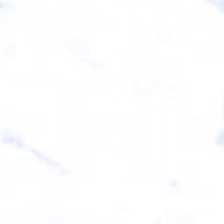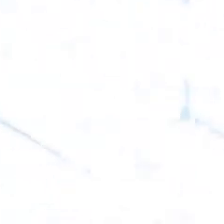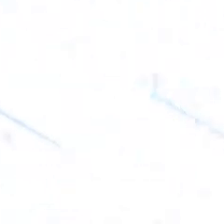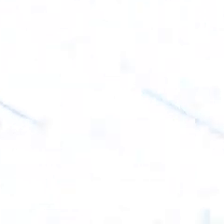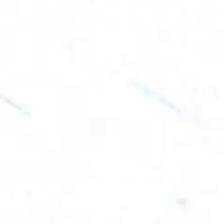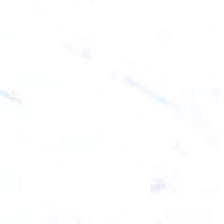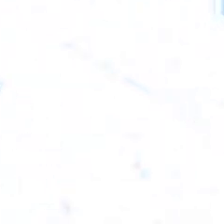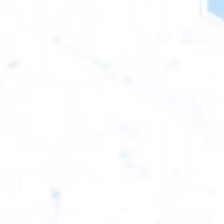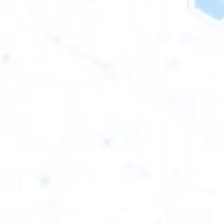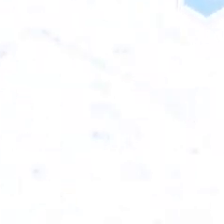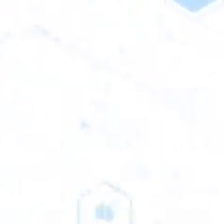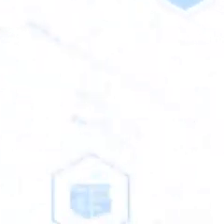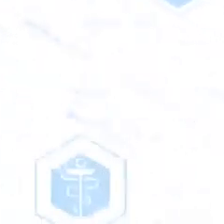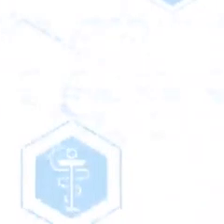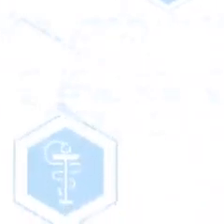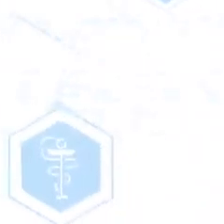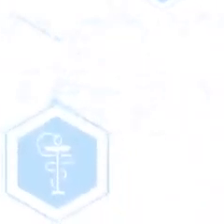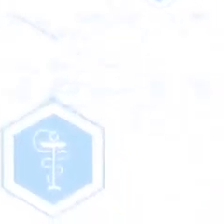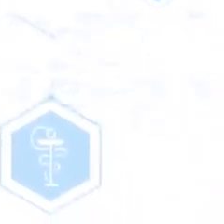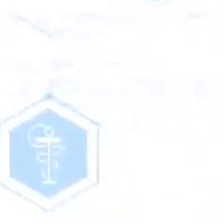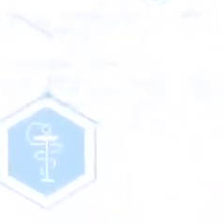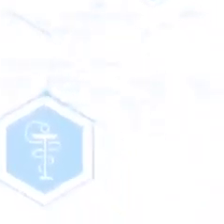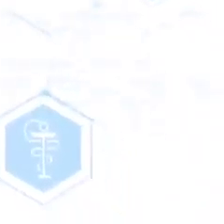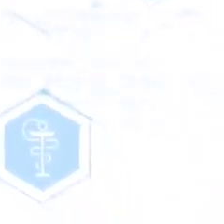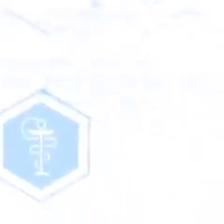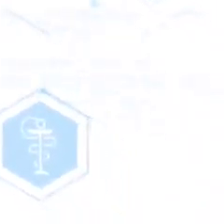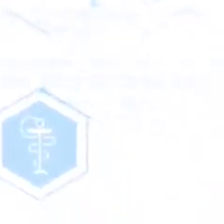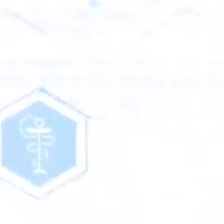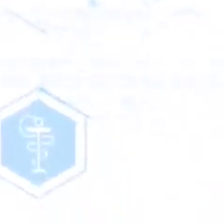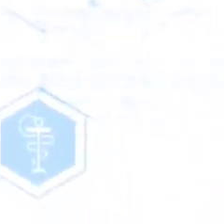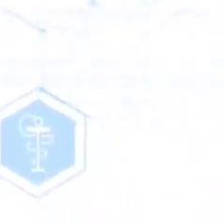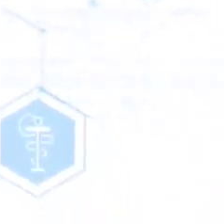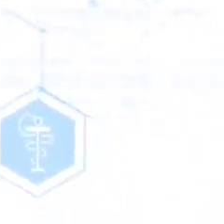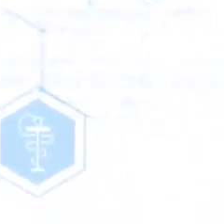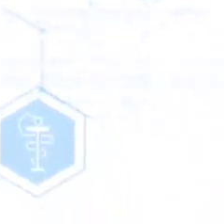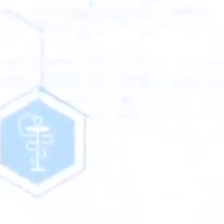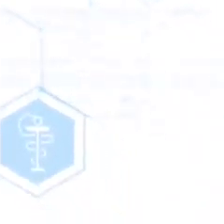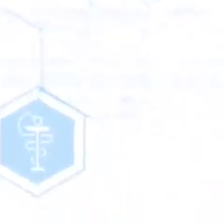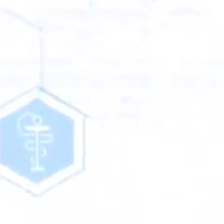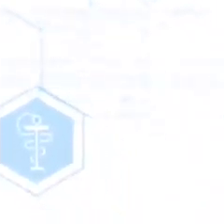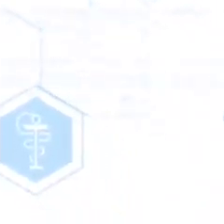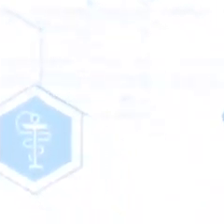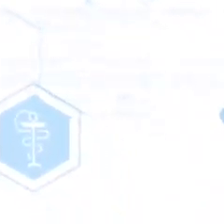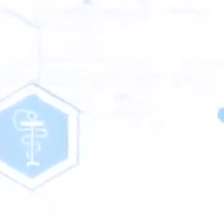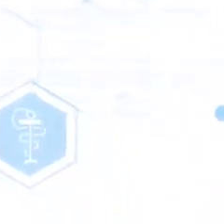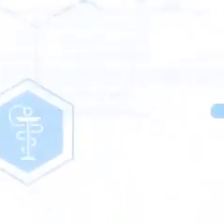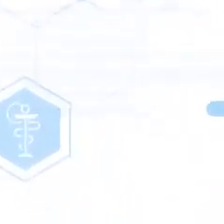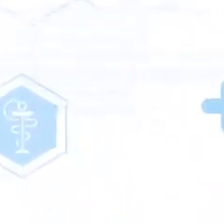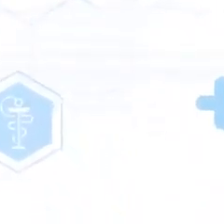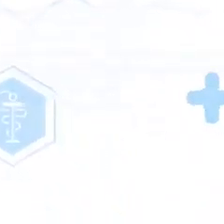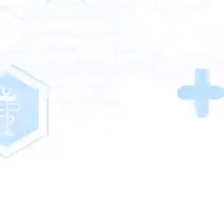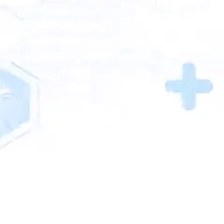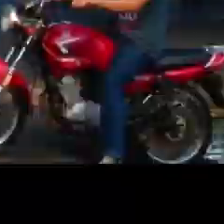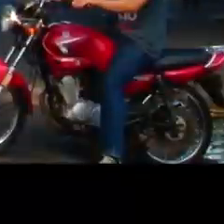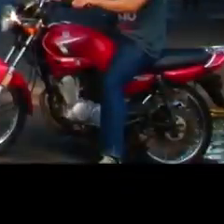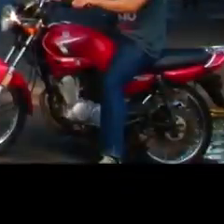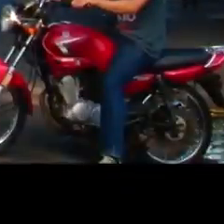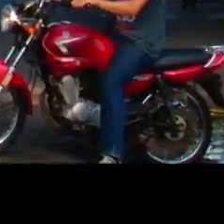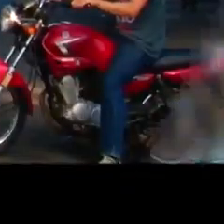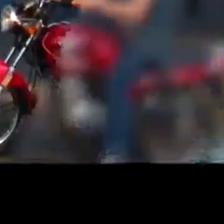Censo Nacional Nutricional de Niños de 0 a 6 años. Usted no le cambie de canal, que ya regresamos.